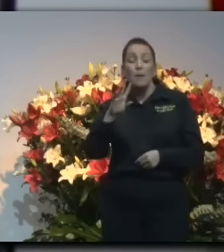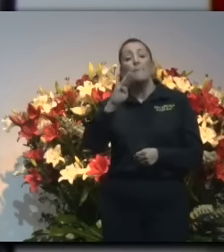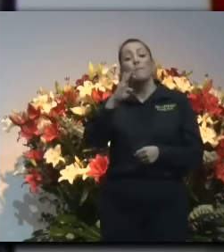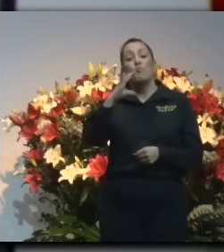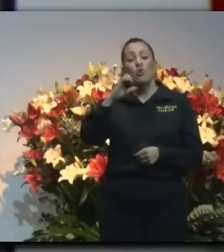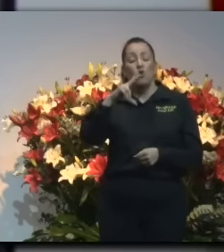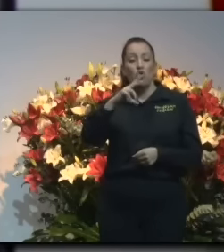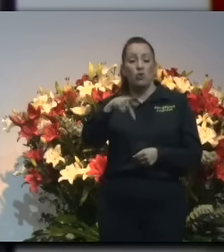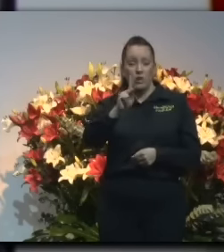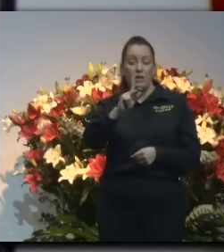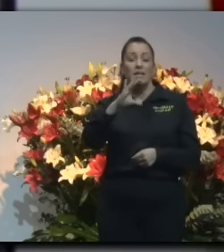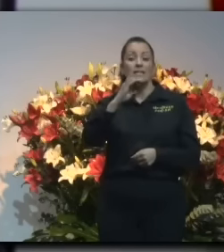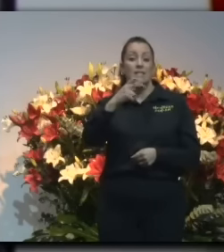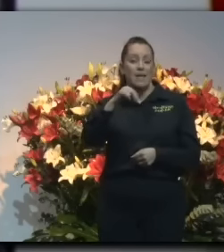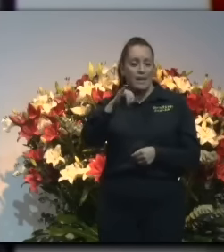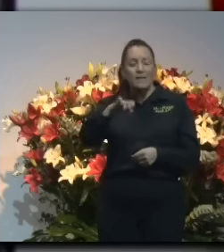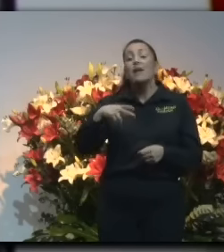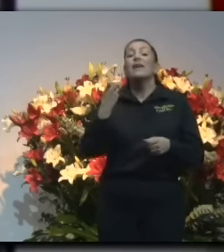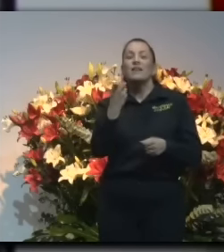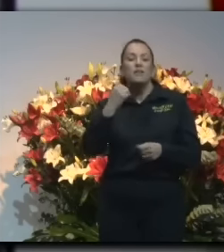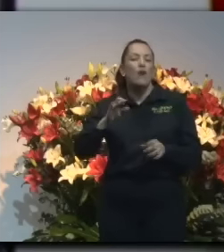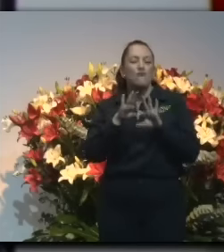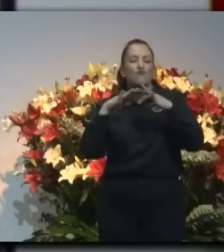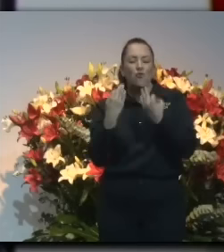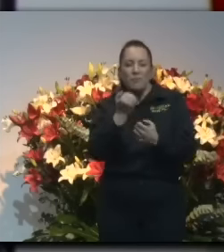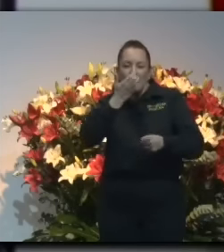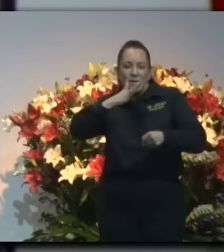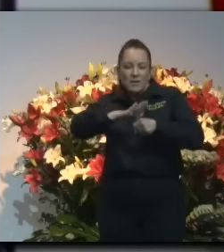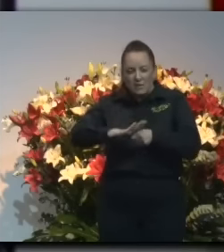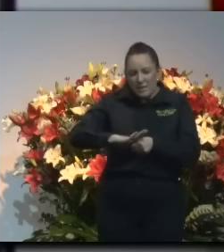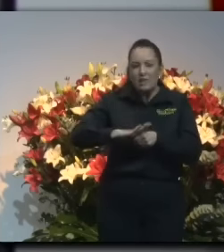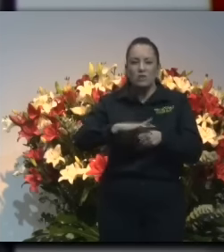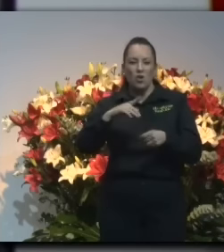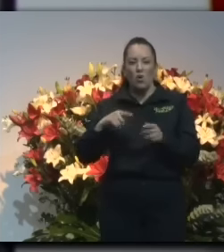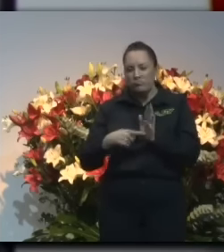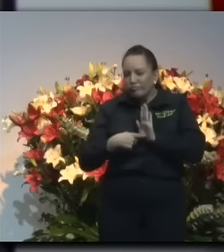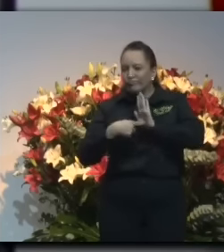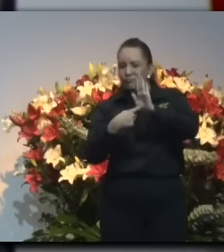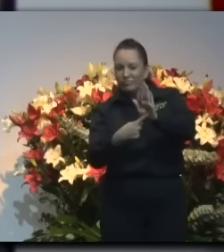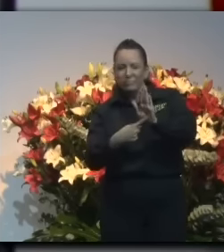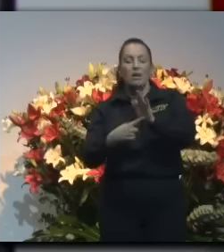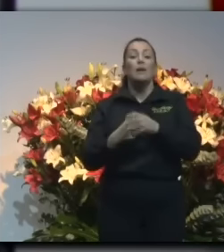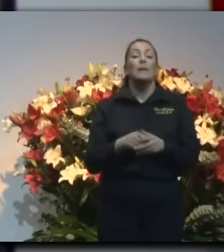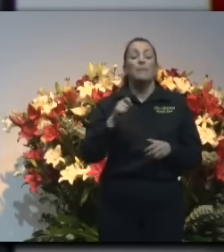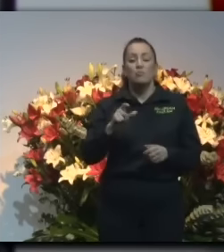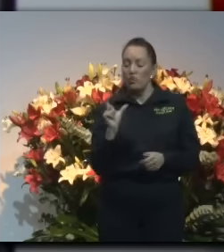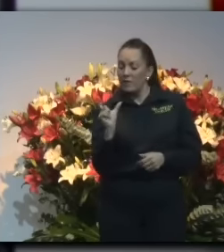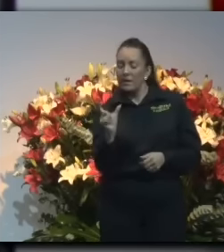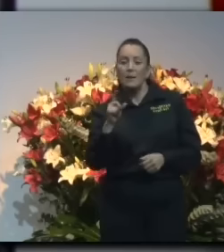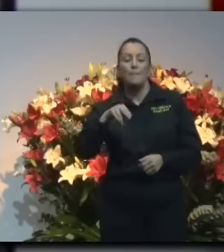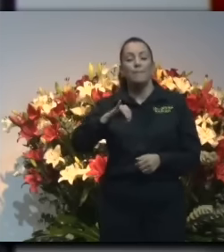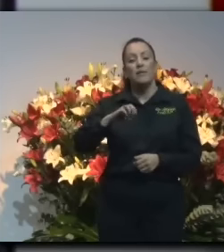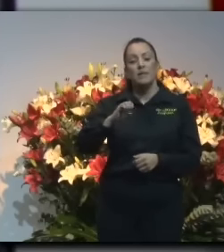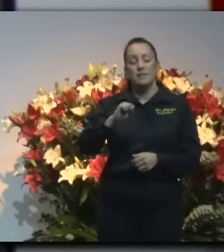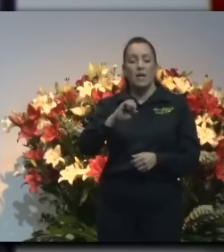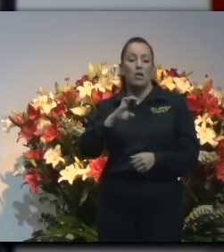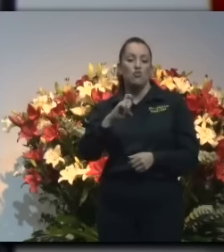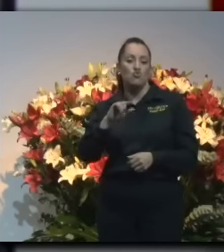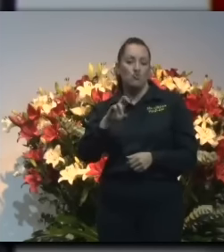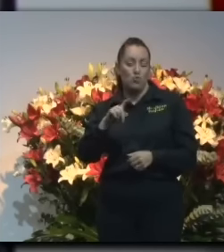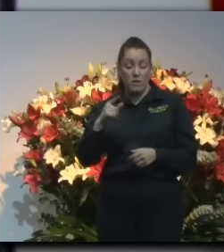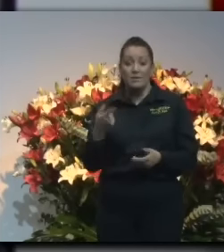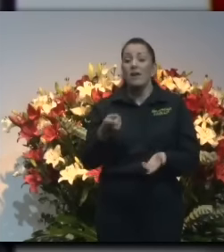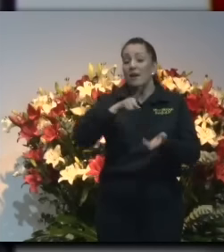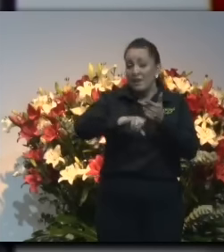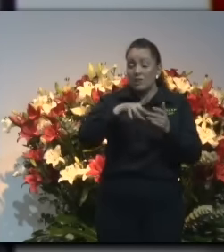para tener pues sobre todo la transparencia y evitar la corrupción. La tarjeta Mi Salud tendrá tu expediente